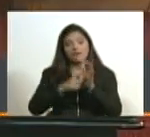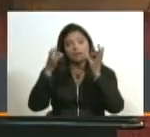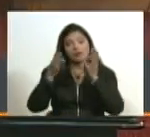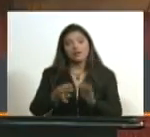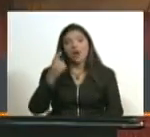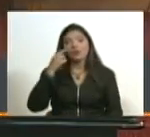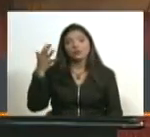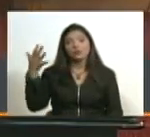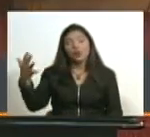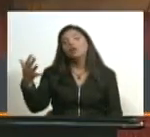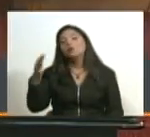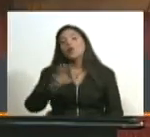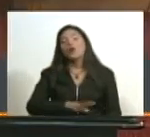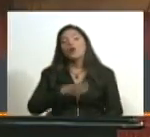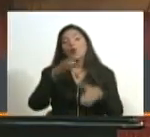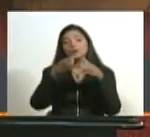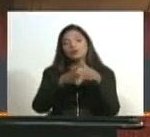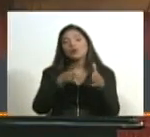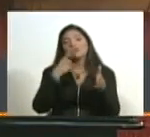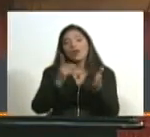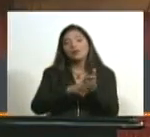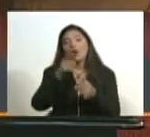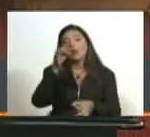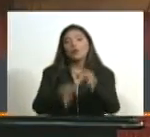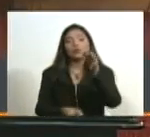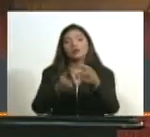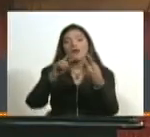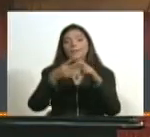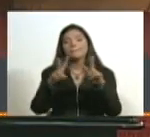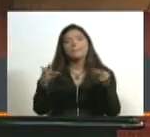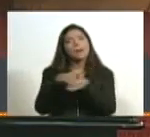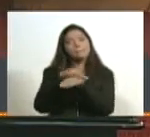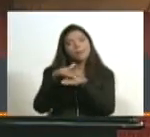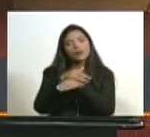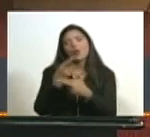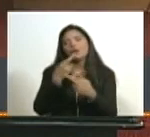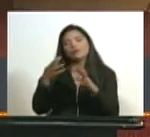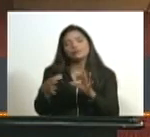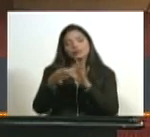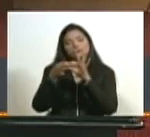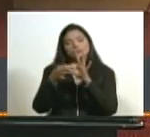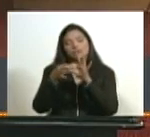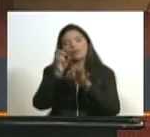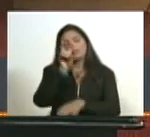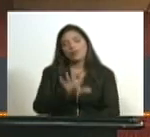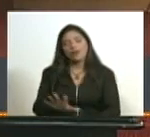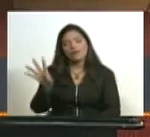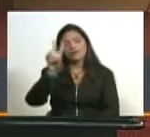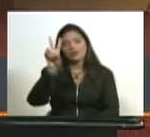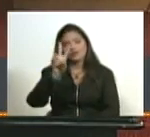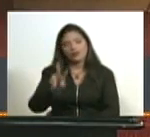sueño de una comisión de la verdad, justicia, paz, perdón, reconciliación y unificación de Venezuela.